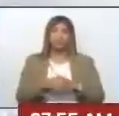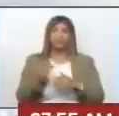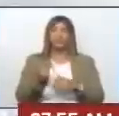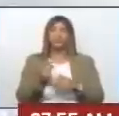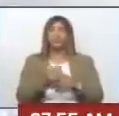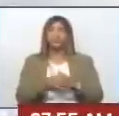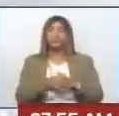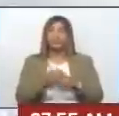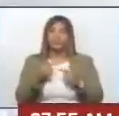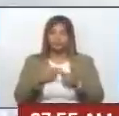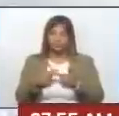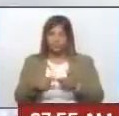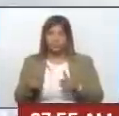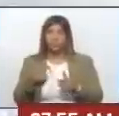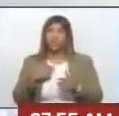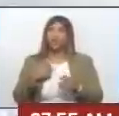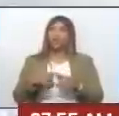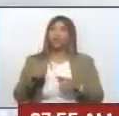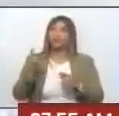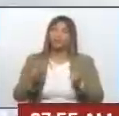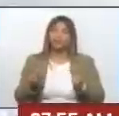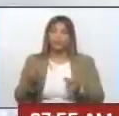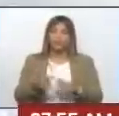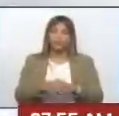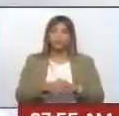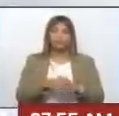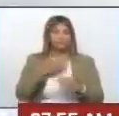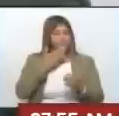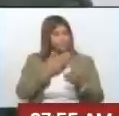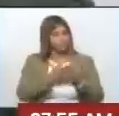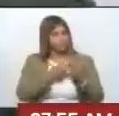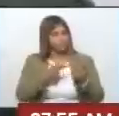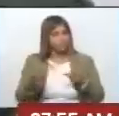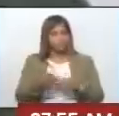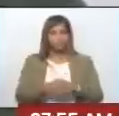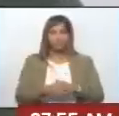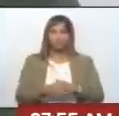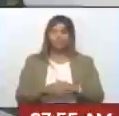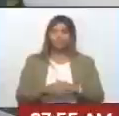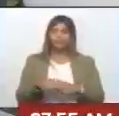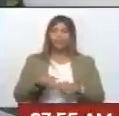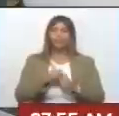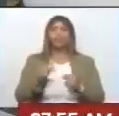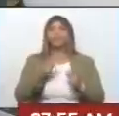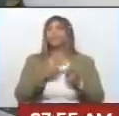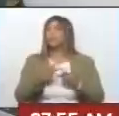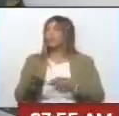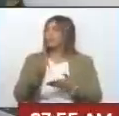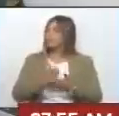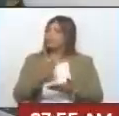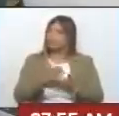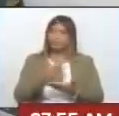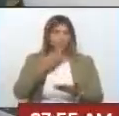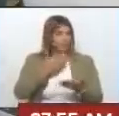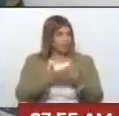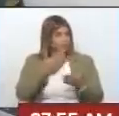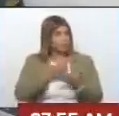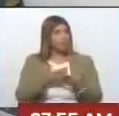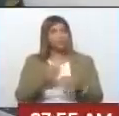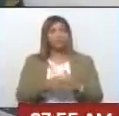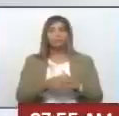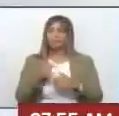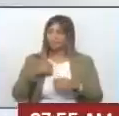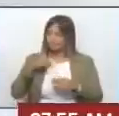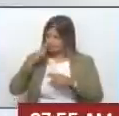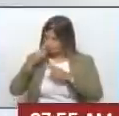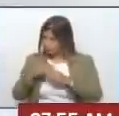dar libertad y dignidad a otros pueblos. Diputado, gracias por acompañarnos. Muchísimas esta mañana. Gracias. Usted bienvenido siempre a este programa. Yo honrado